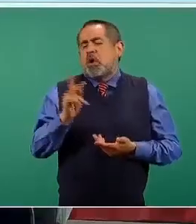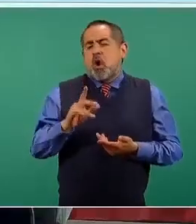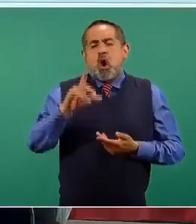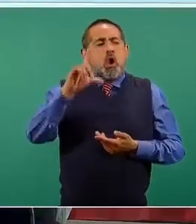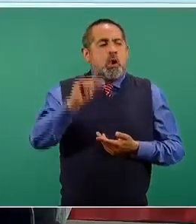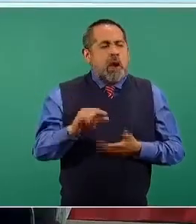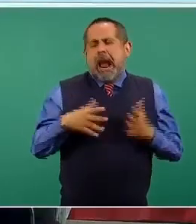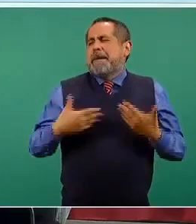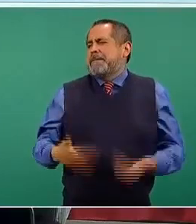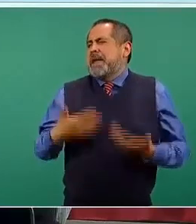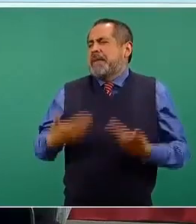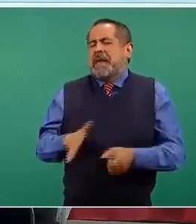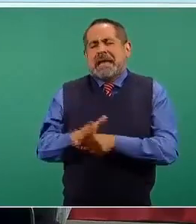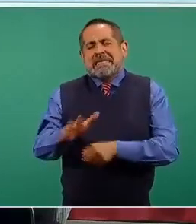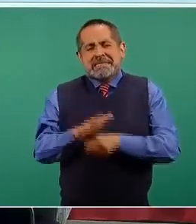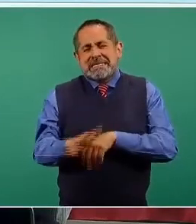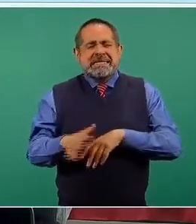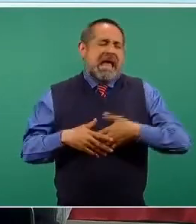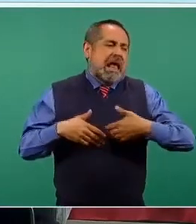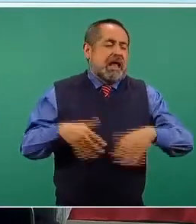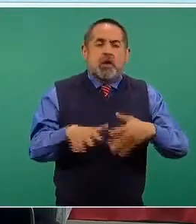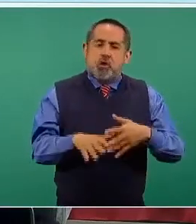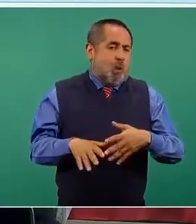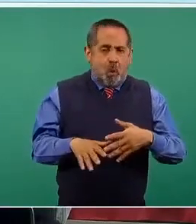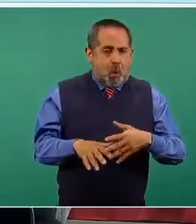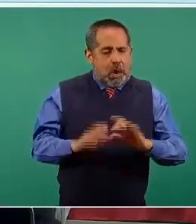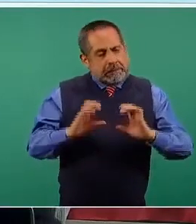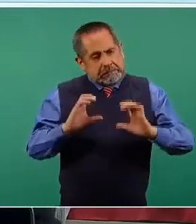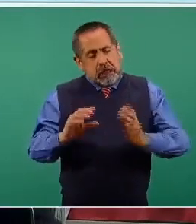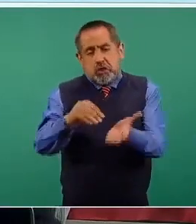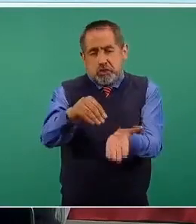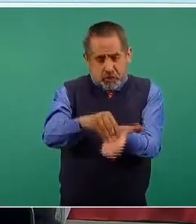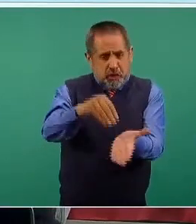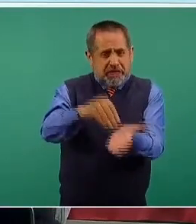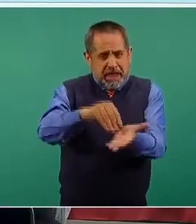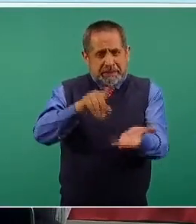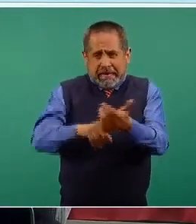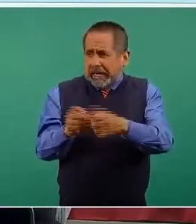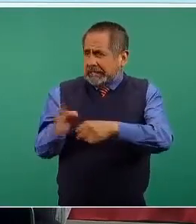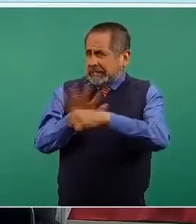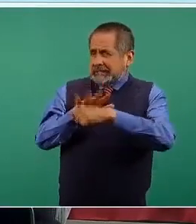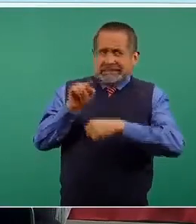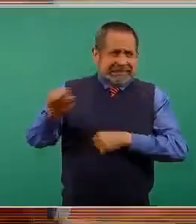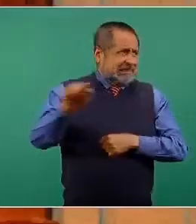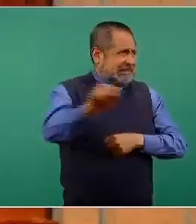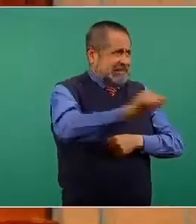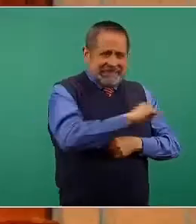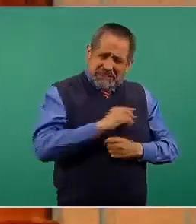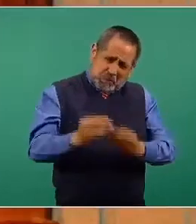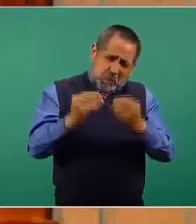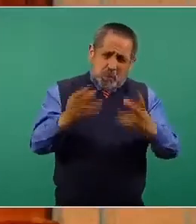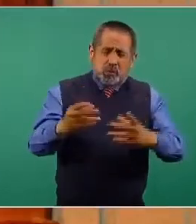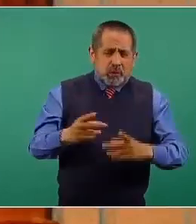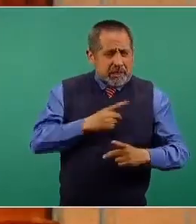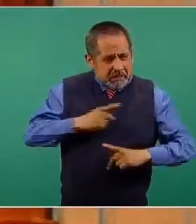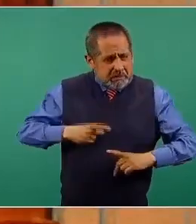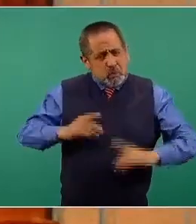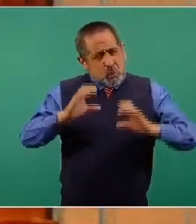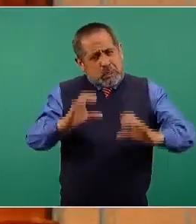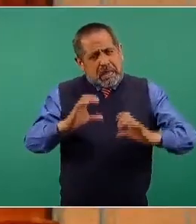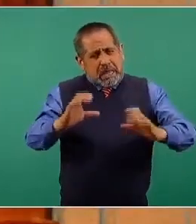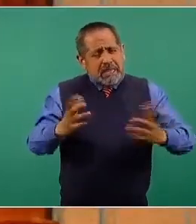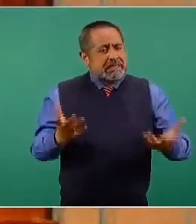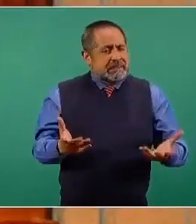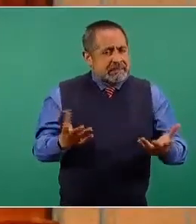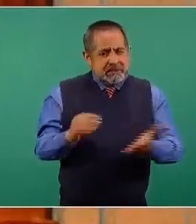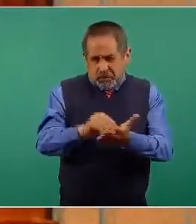puede hacer perder la percepción del riesgo. El riesgo está y tenemos que cuidarnos, y mucho depende también de